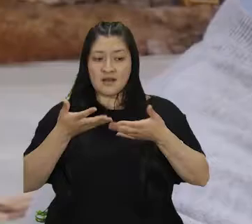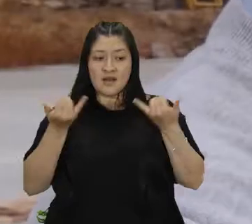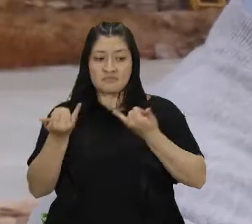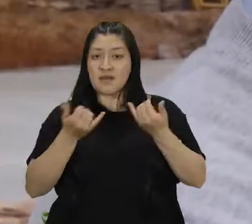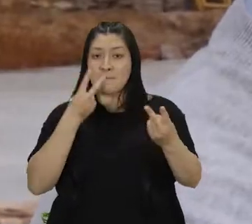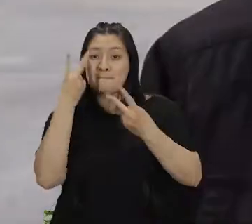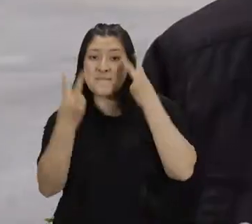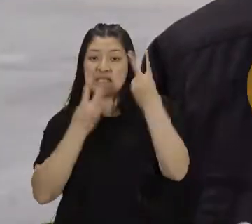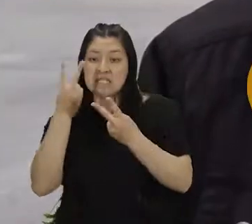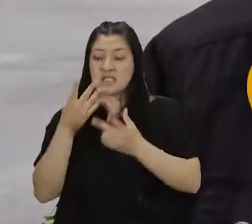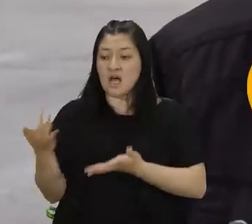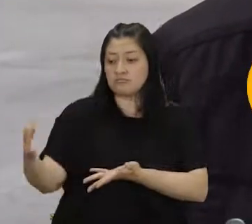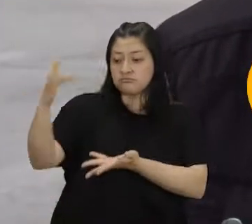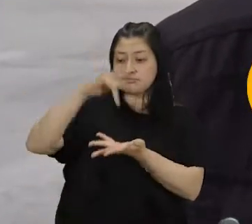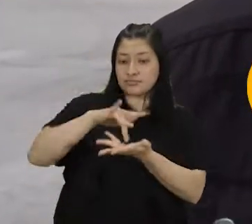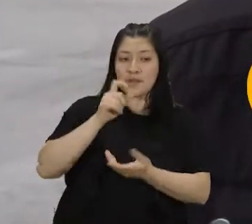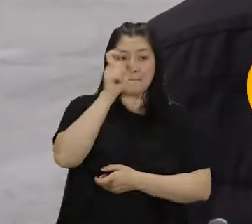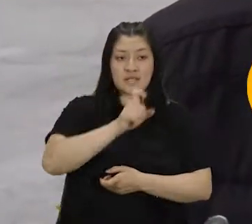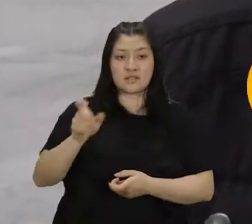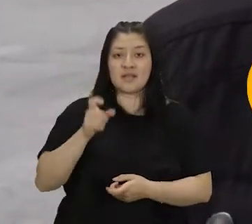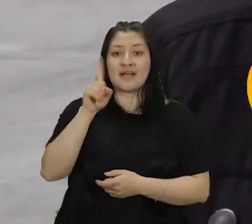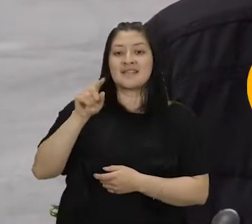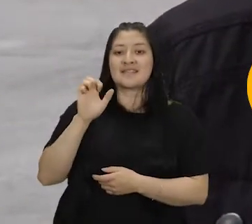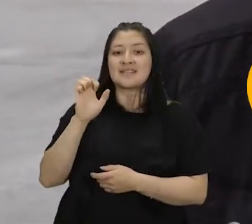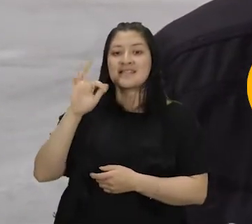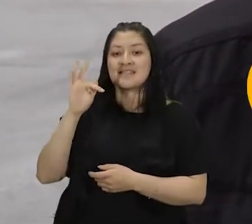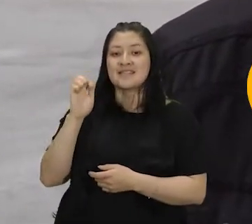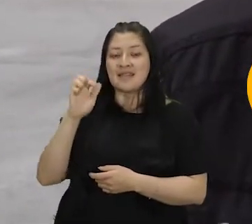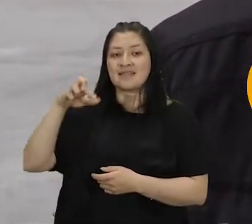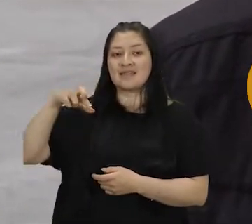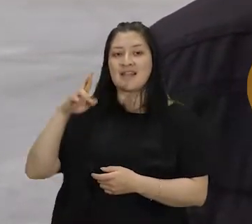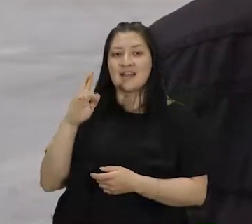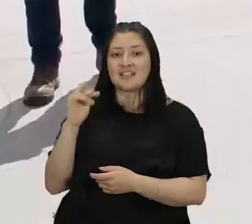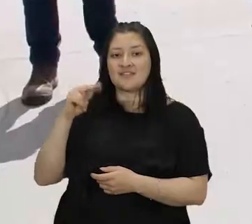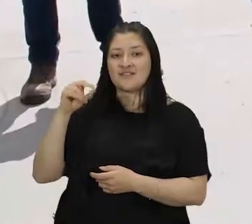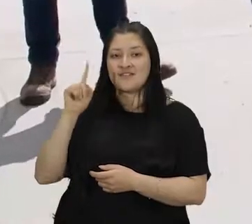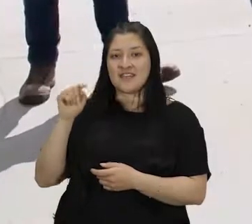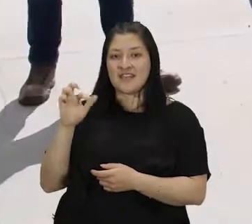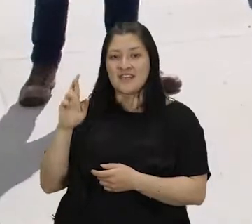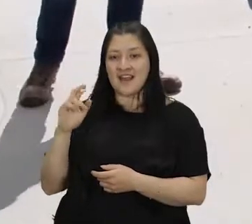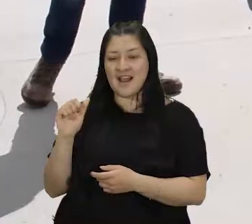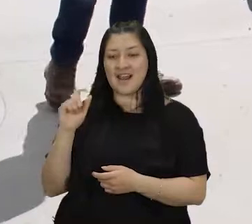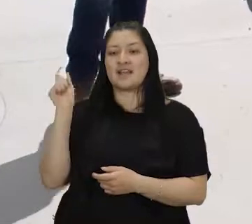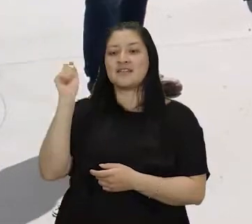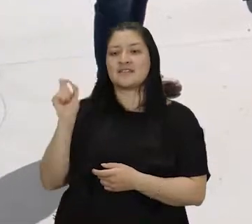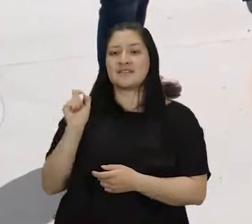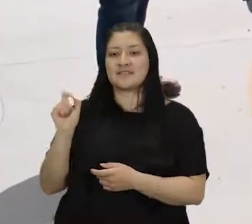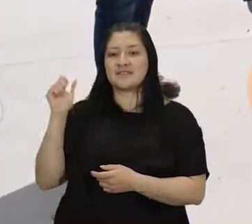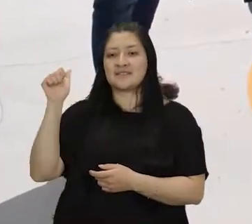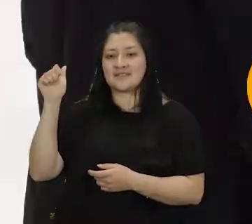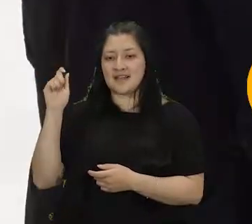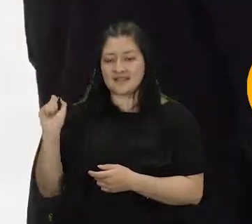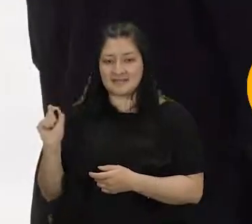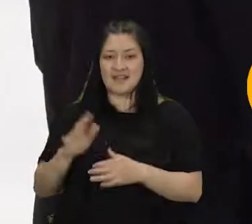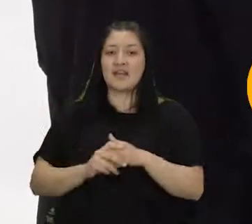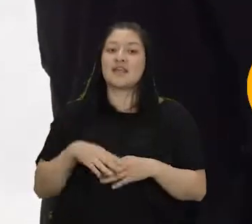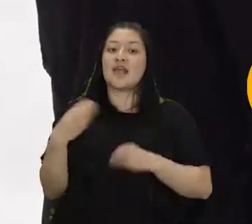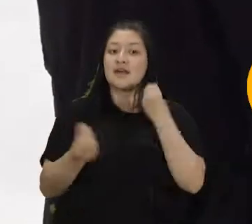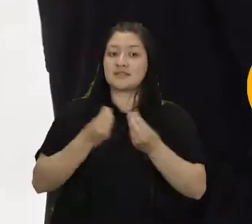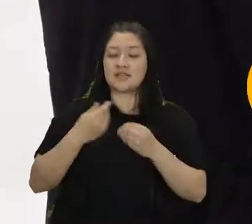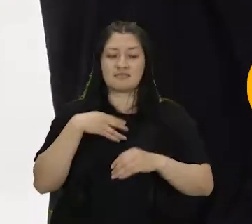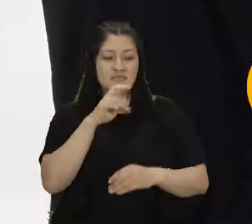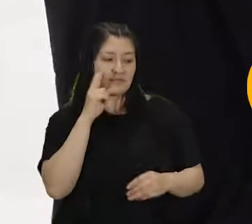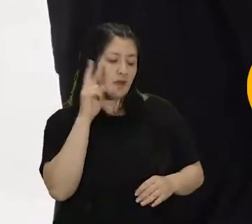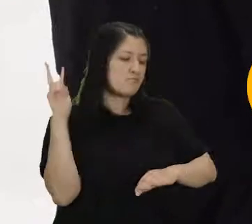Recibimos una visita del área de infraestructura del SET Transfederal SAS, un ente gestor como lo es Avante, que implementa el